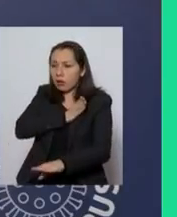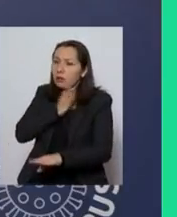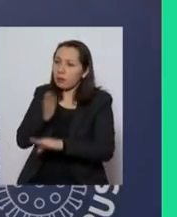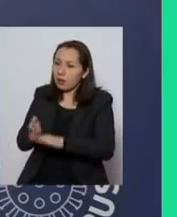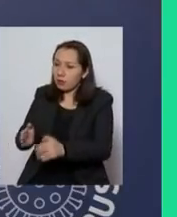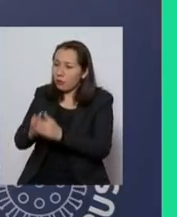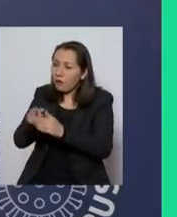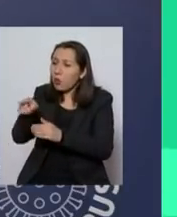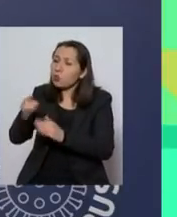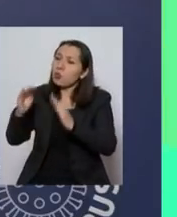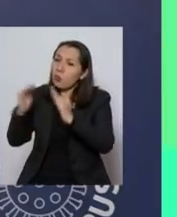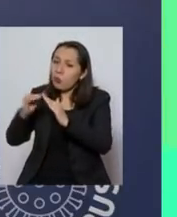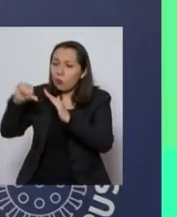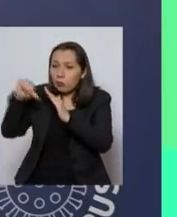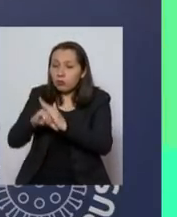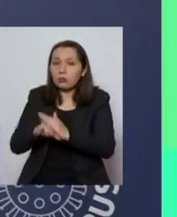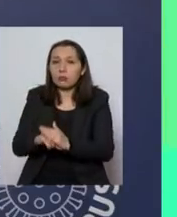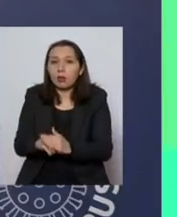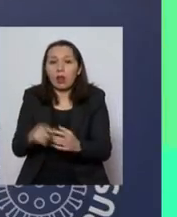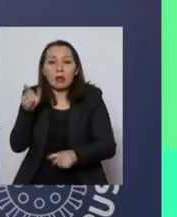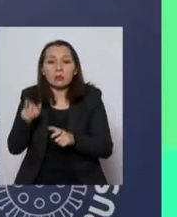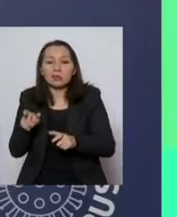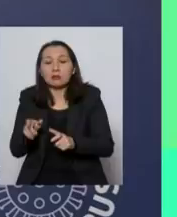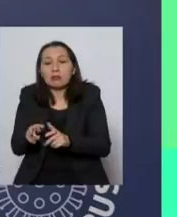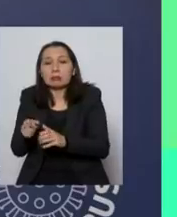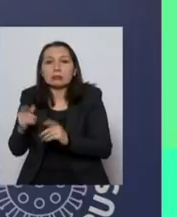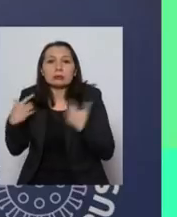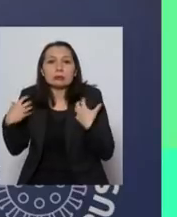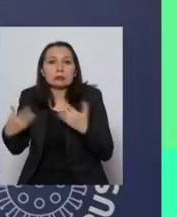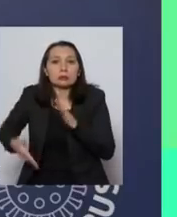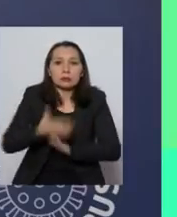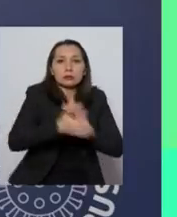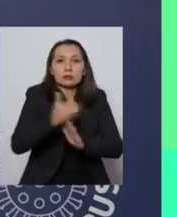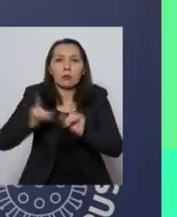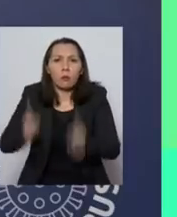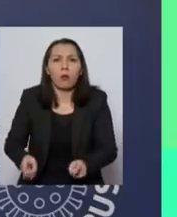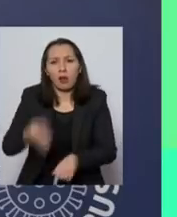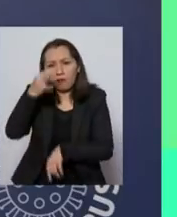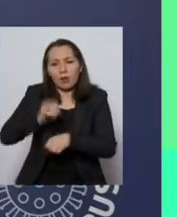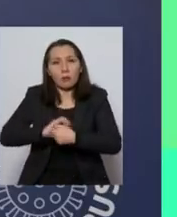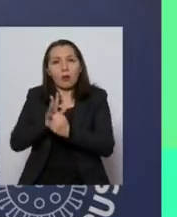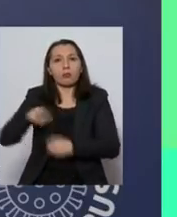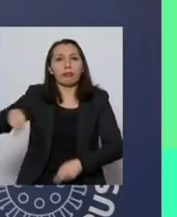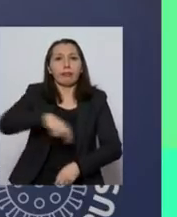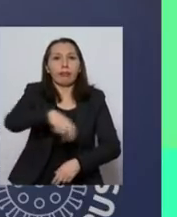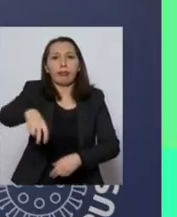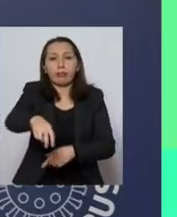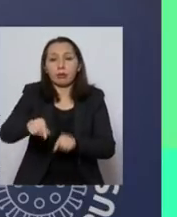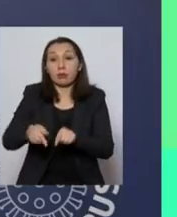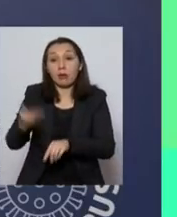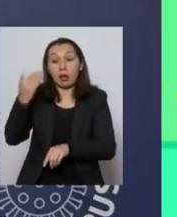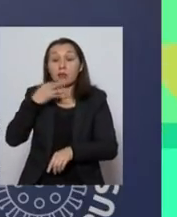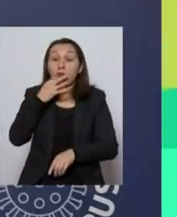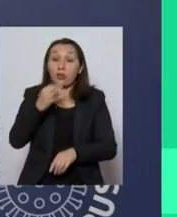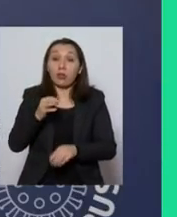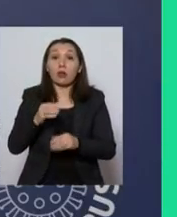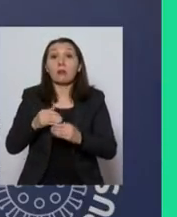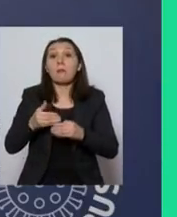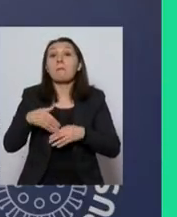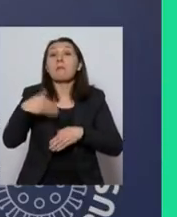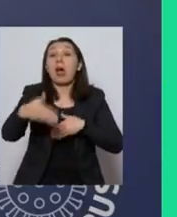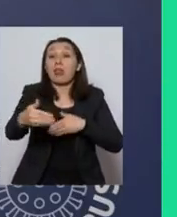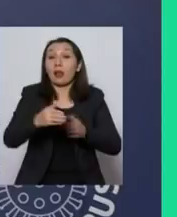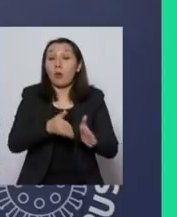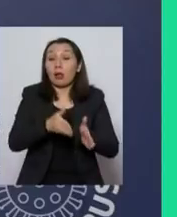solicitud de que guarden cuarentena, no lo ha hecho y, como señalé o insinué al principio, vamos a pasar a una etapa